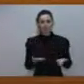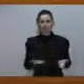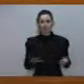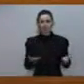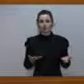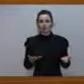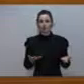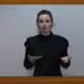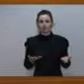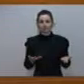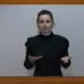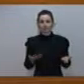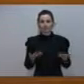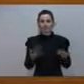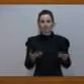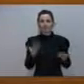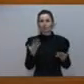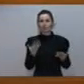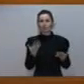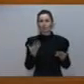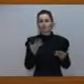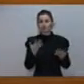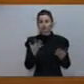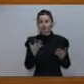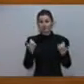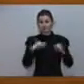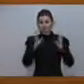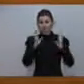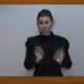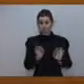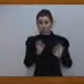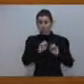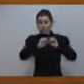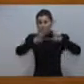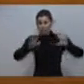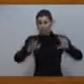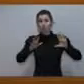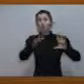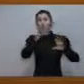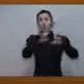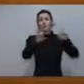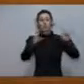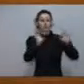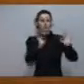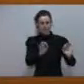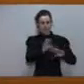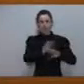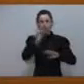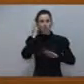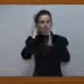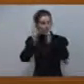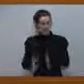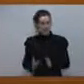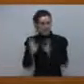realidad. Y hay una cosa clarísima en este sentido. La empresa es la misma, la consejera y el Gobierno